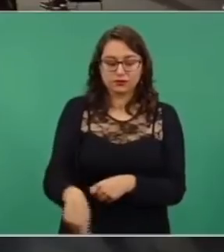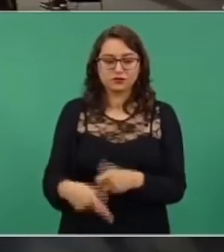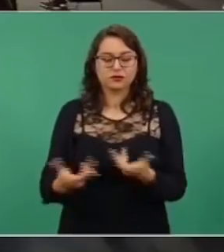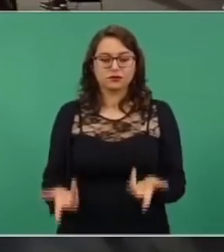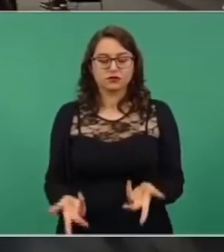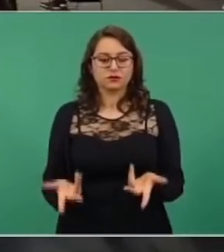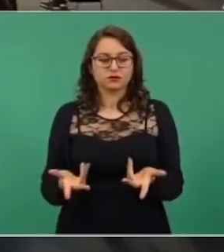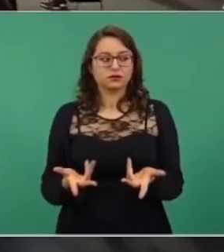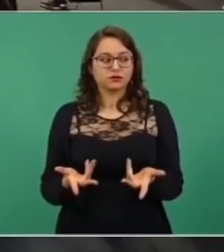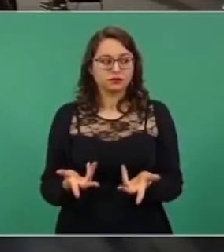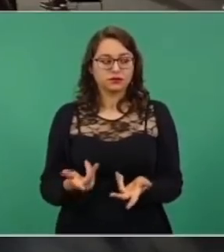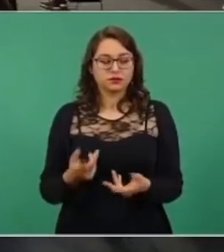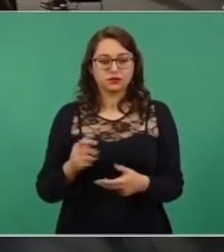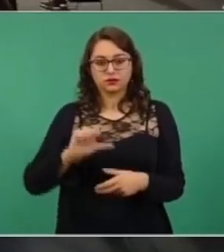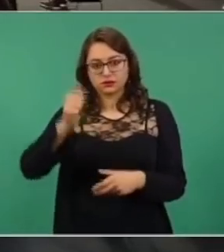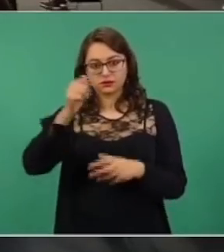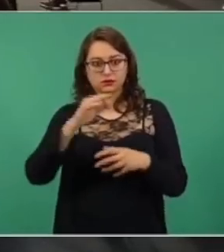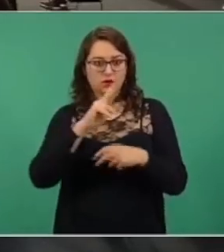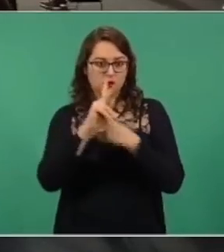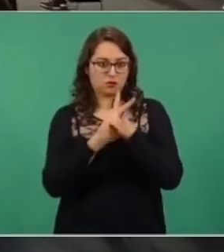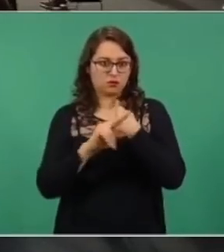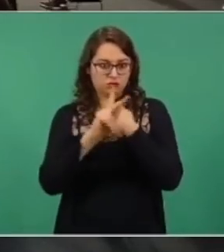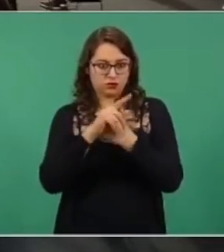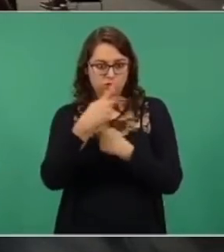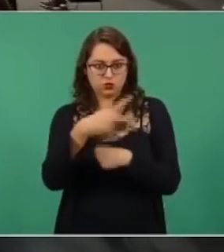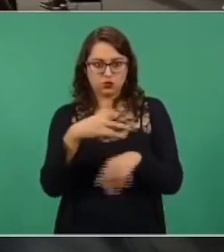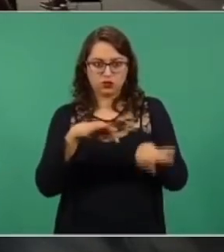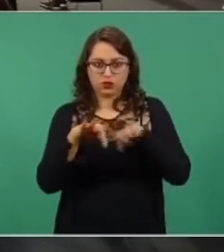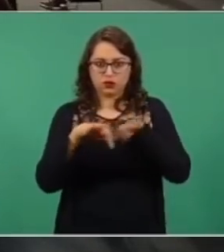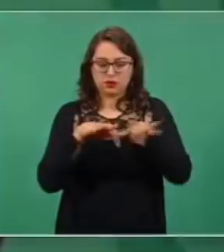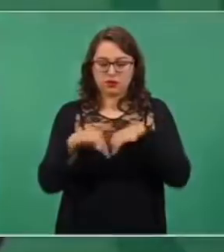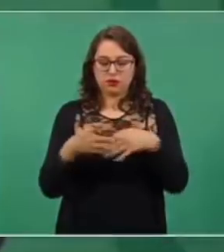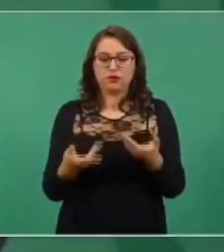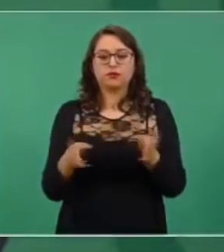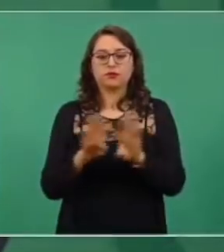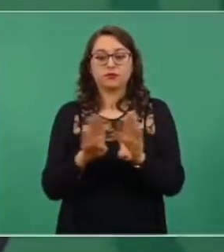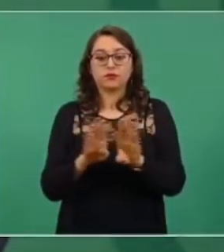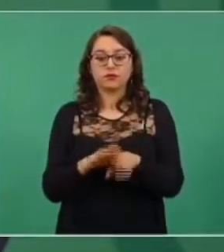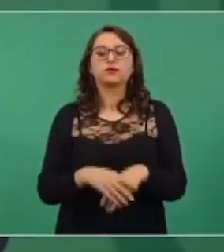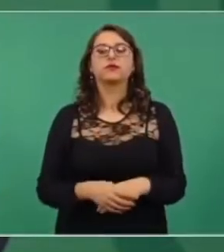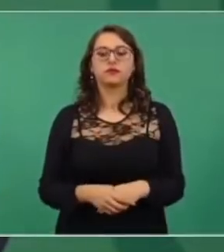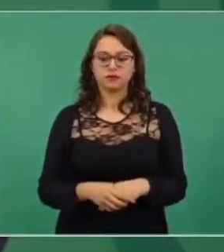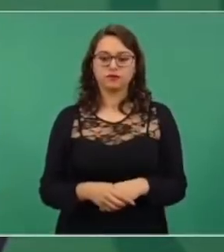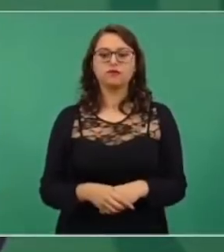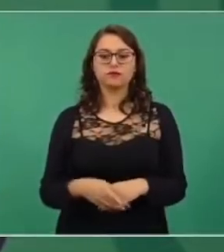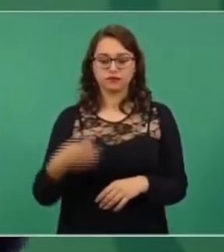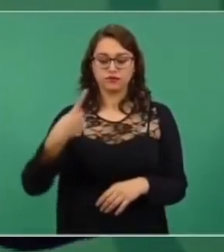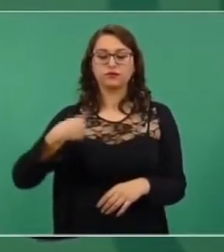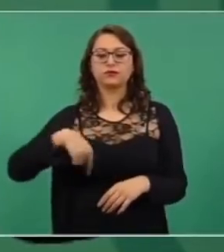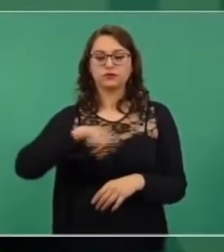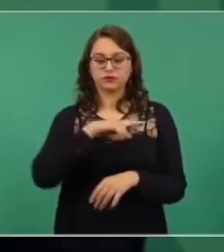la cultura mexicana en el extranjero. Sí, vamos a informar, pero también